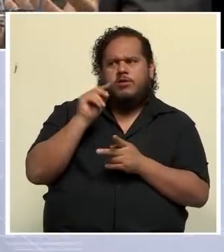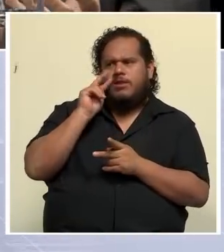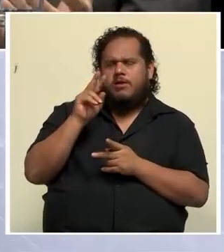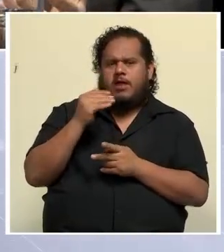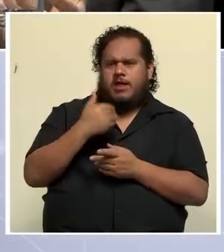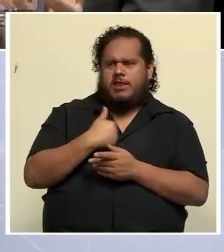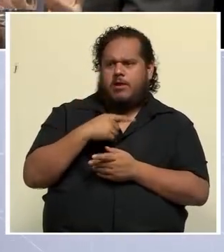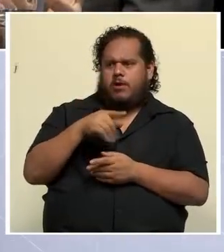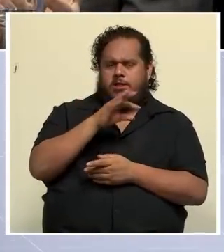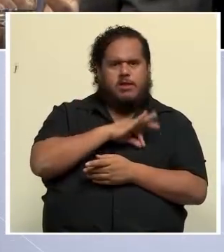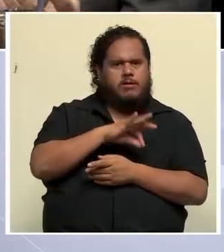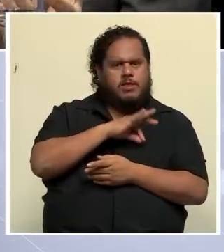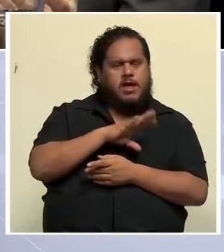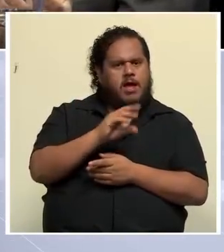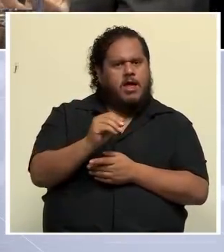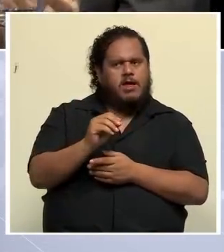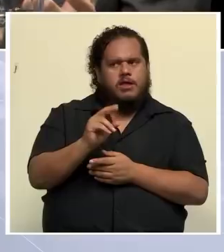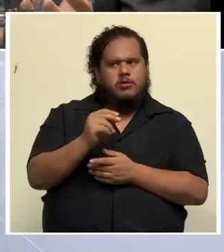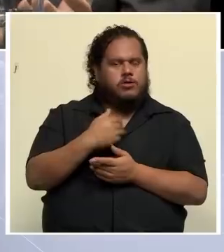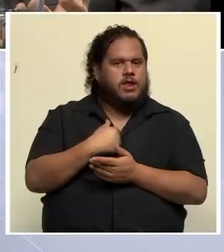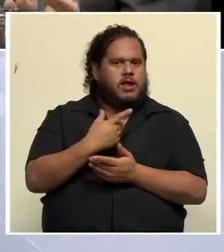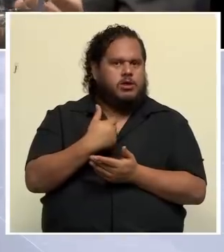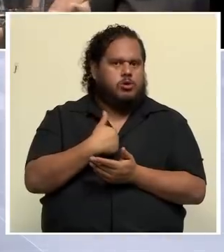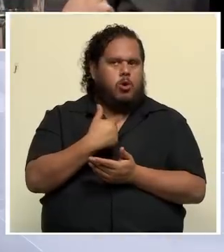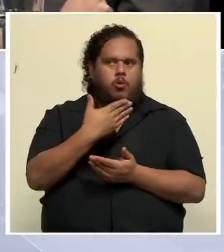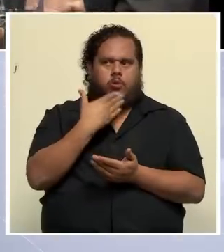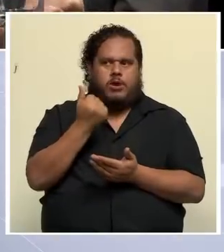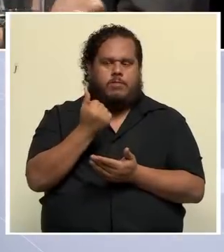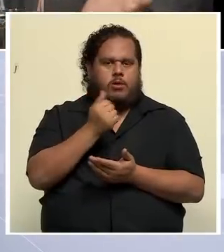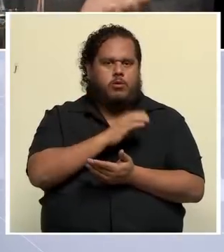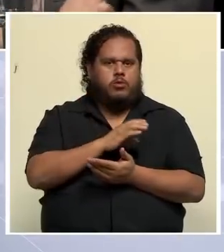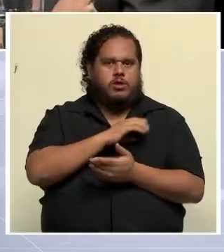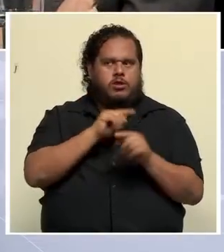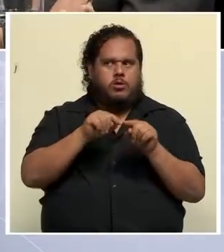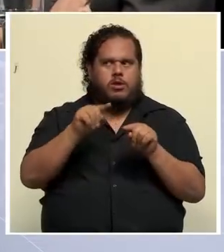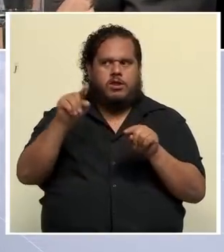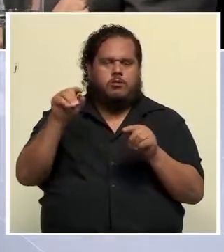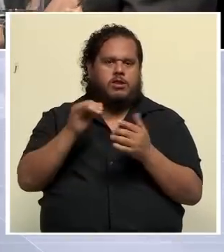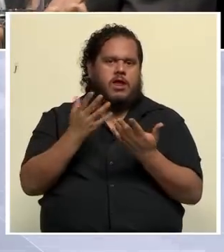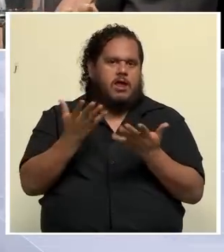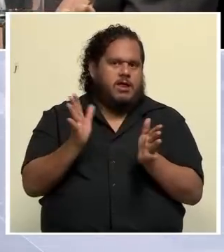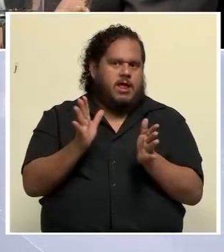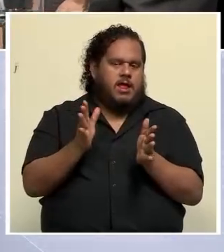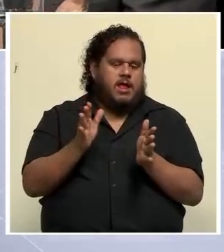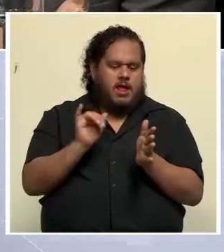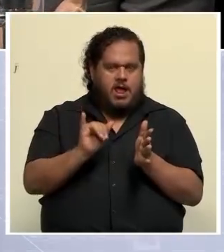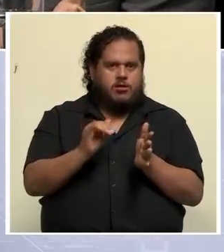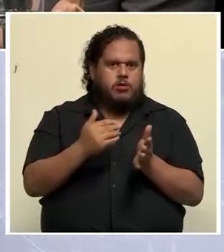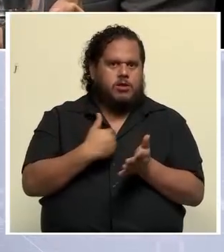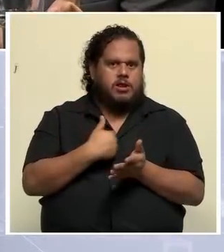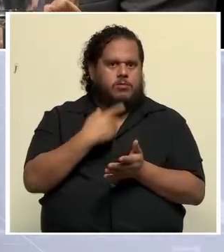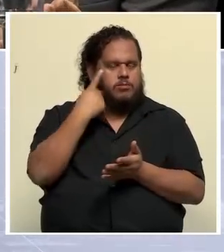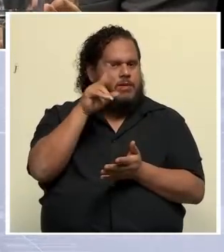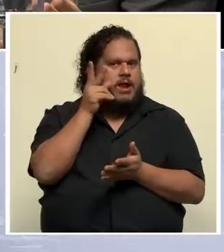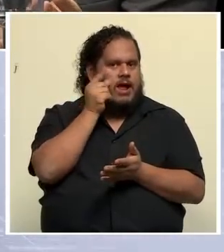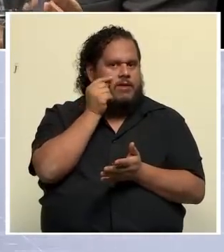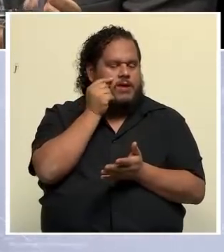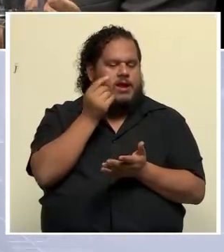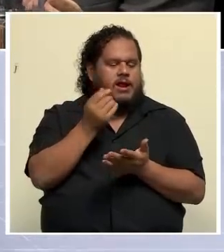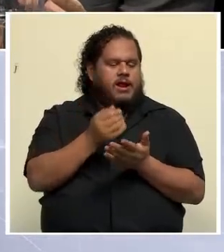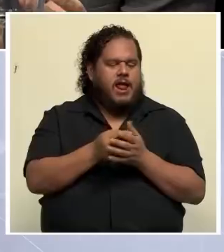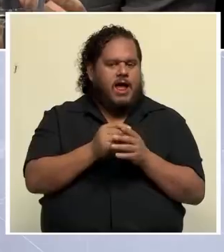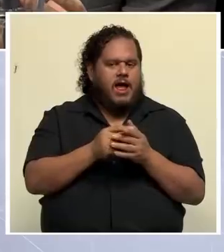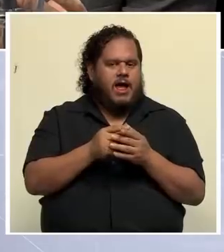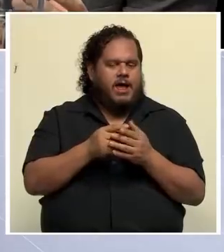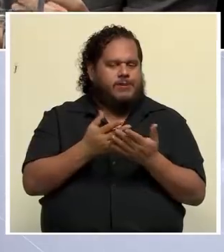esta ventaja y no tenga yo una mejor condición en las encuestas? ¿Qué es lo que tenemos para ver la intención de voto?